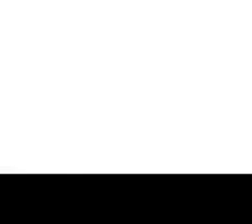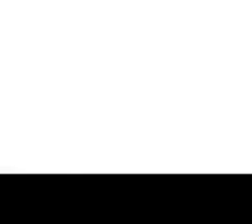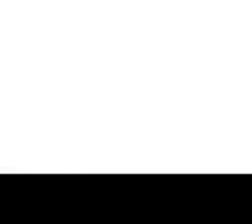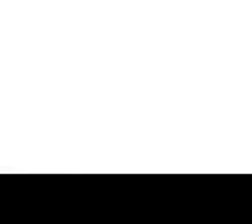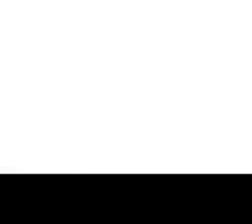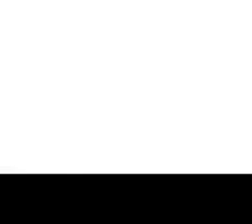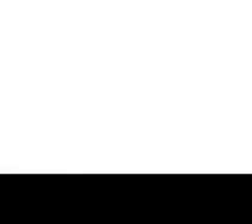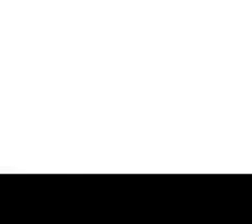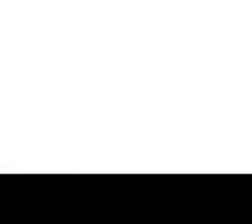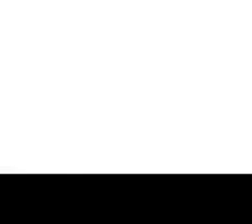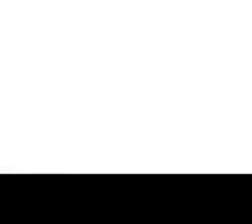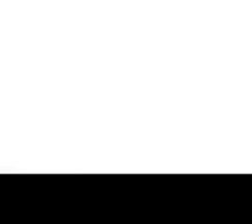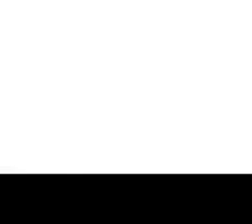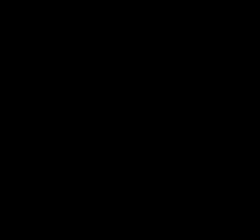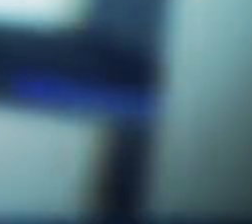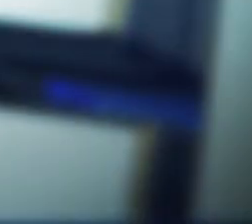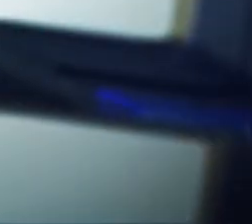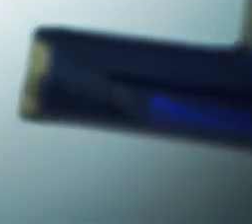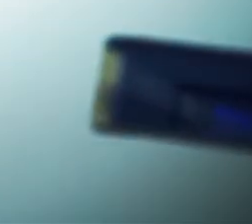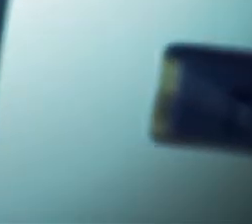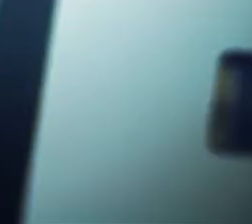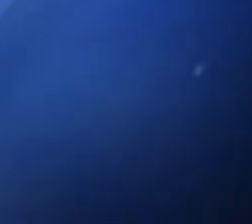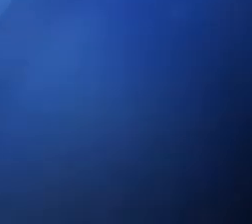de Salud.